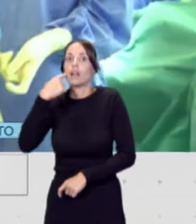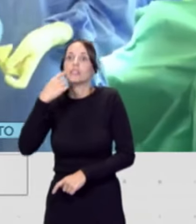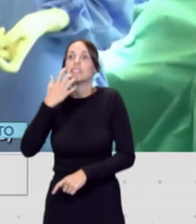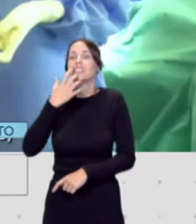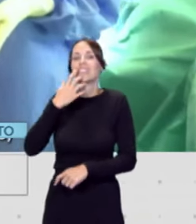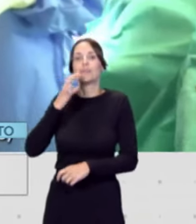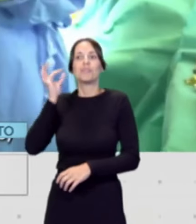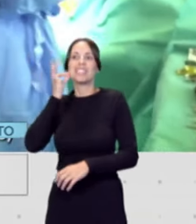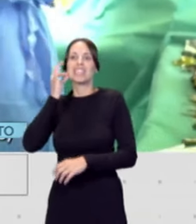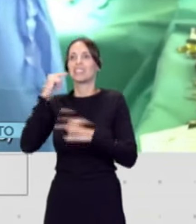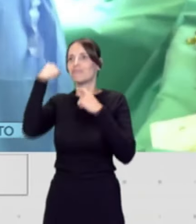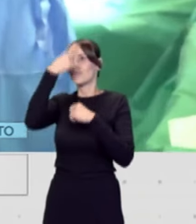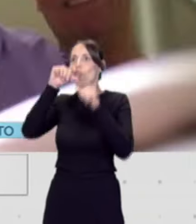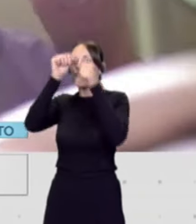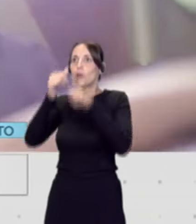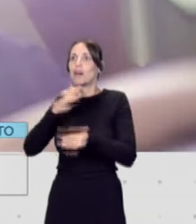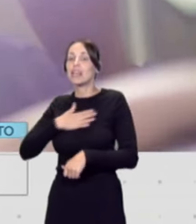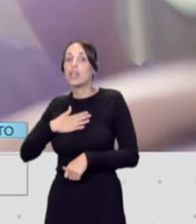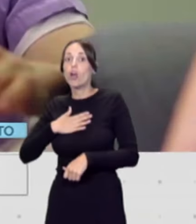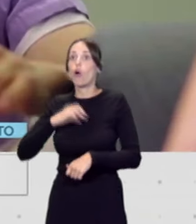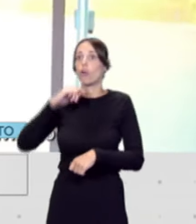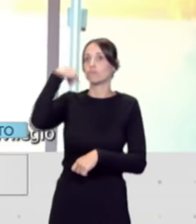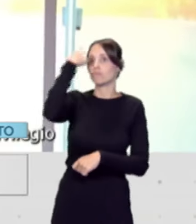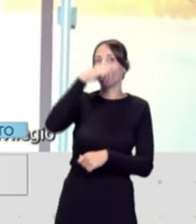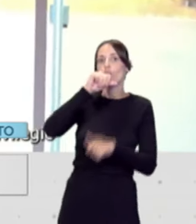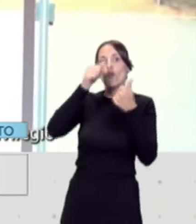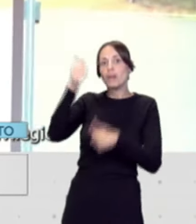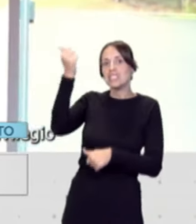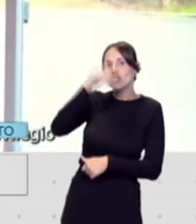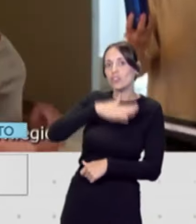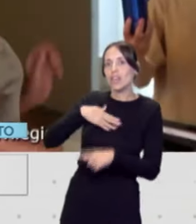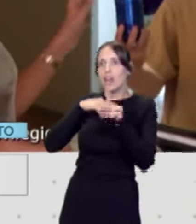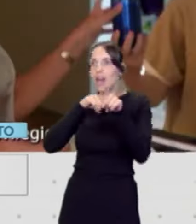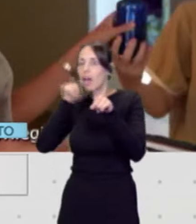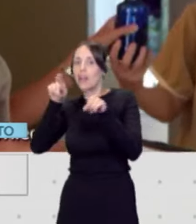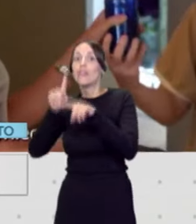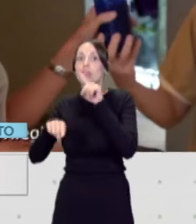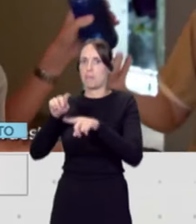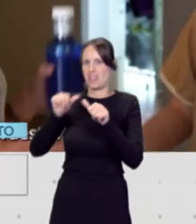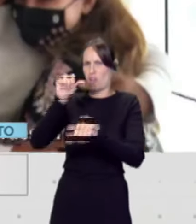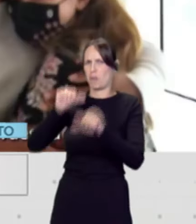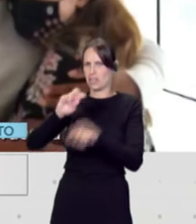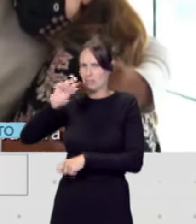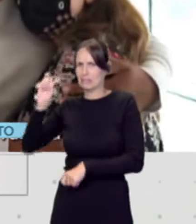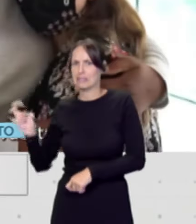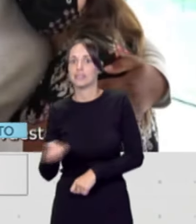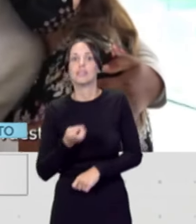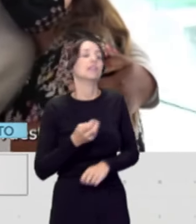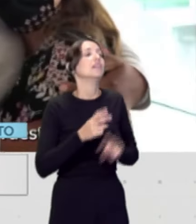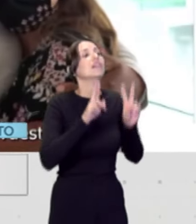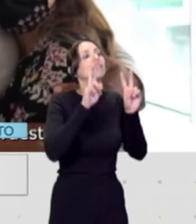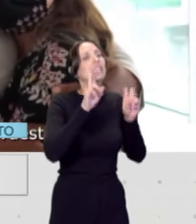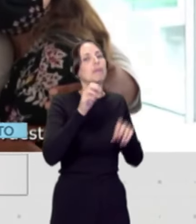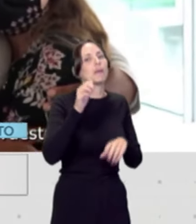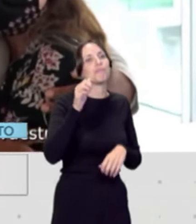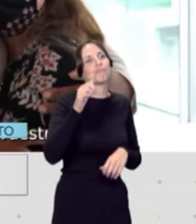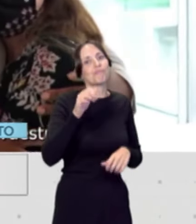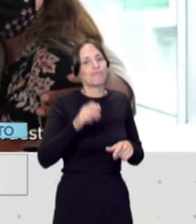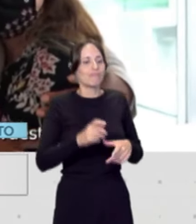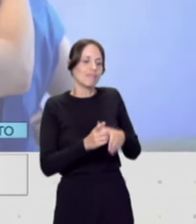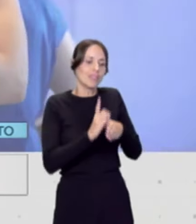más masculinos, etcétera. Sobre todo con respecto a la de afirmación de género, de